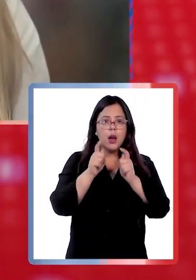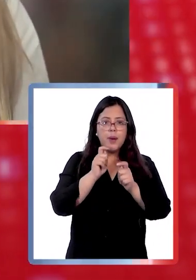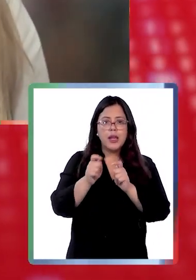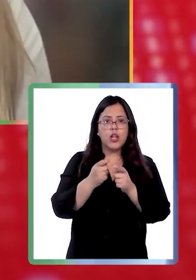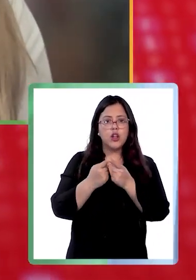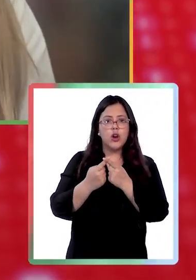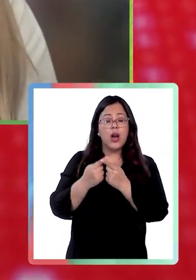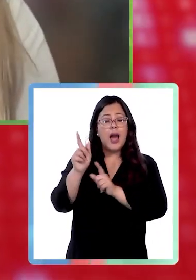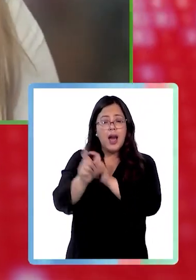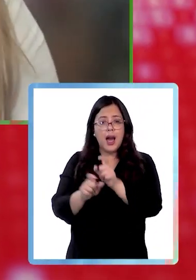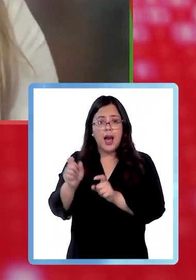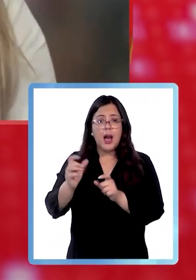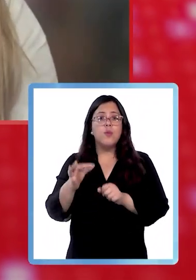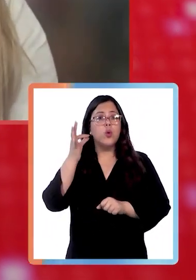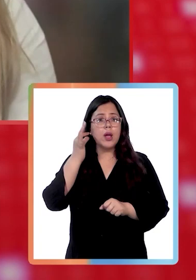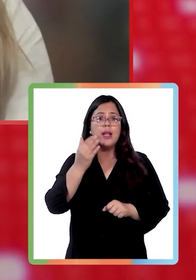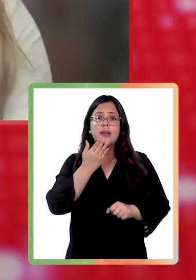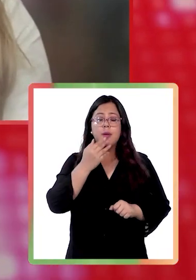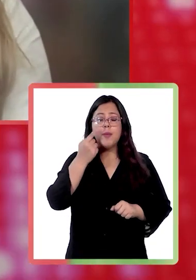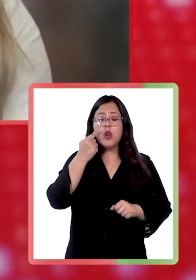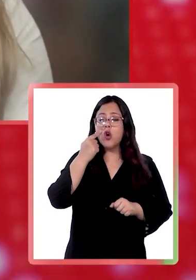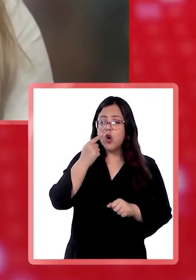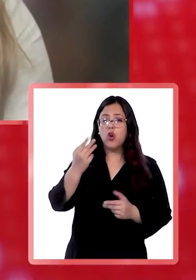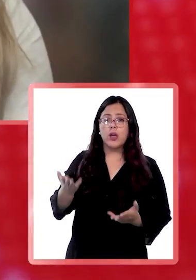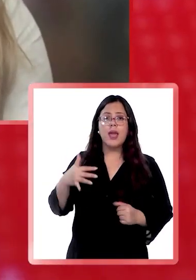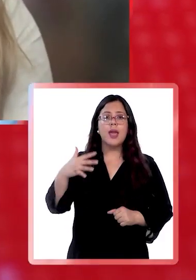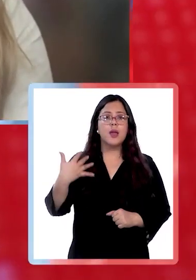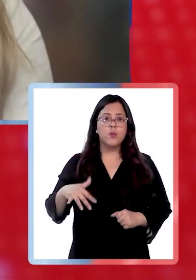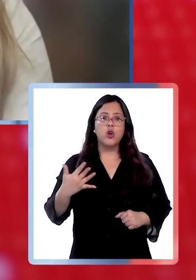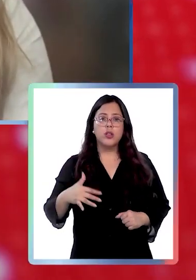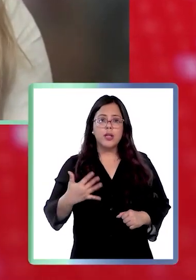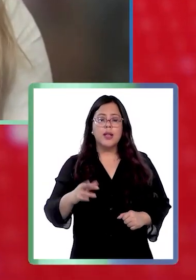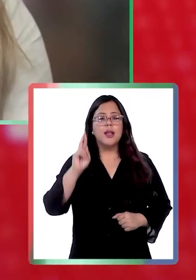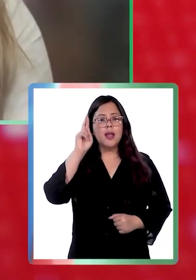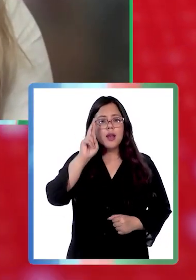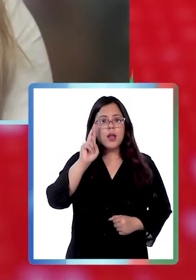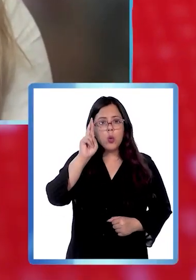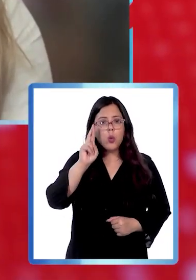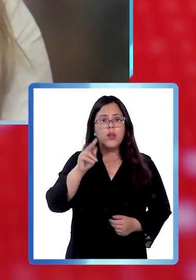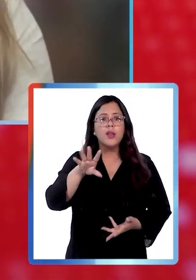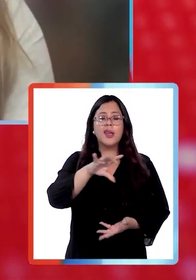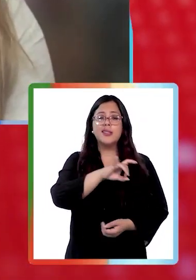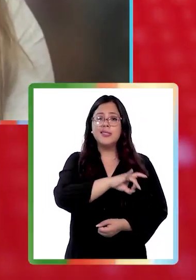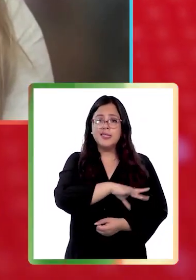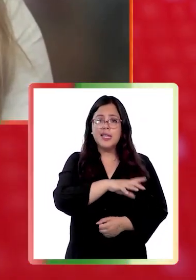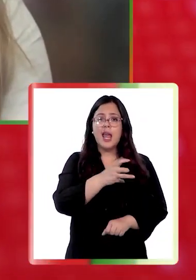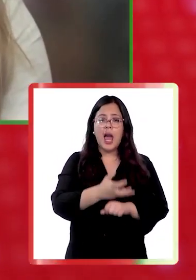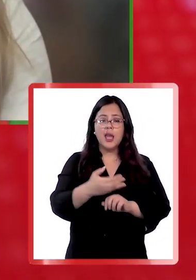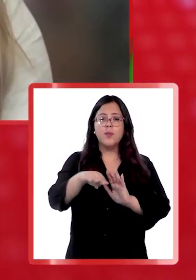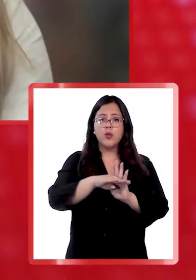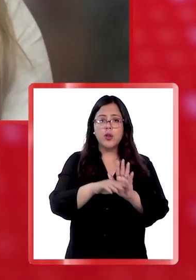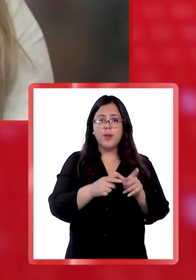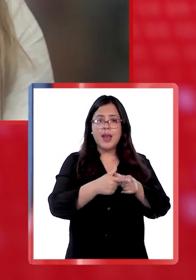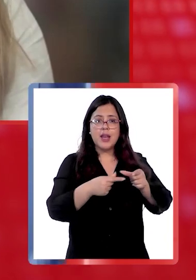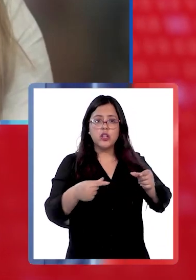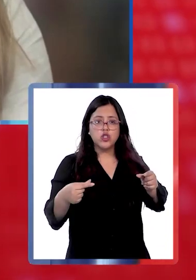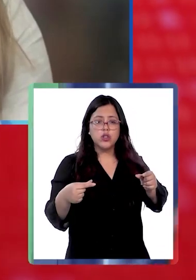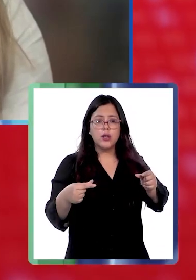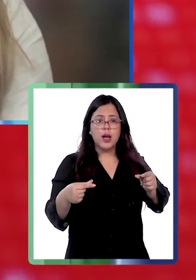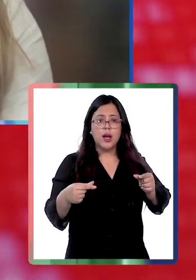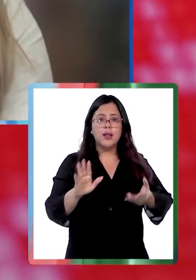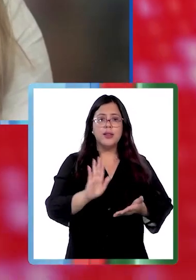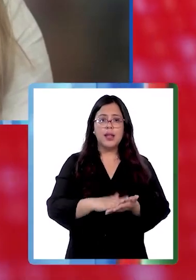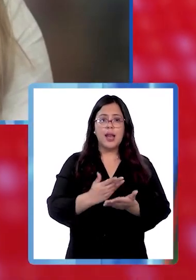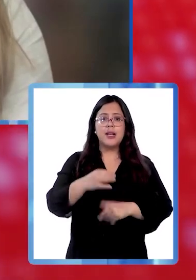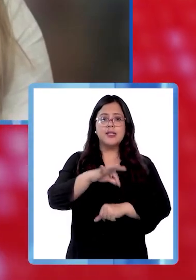frecuencia expuestas a las mujeres. Ahora, desde ahí particularmente es importante recordar que nosotros en el país tenemos un programa